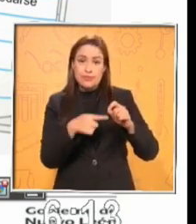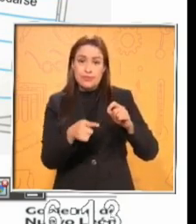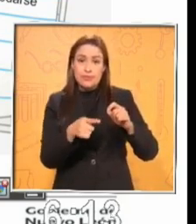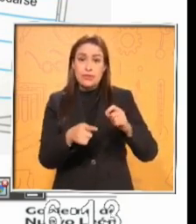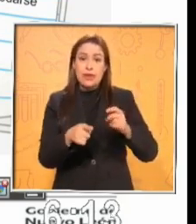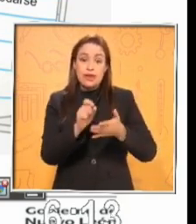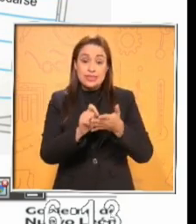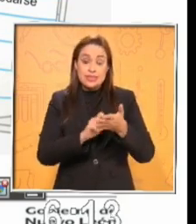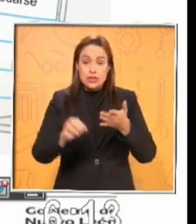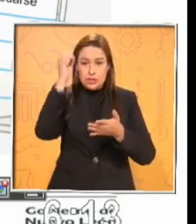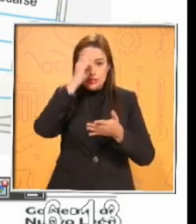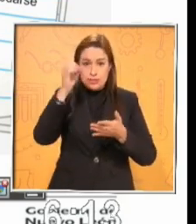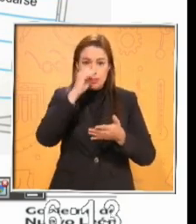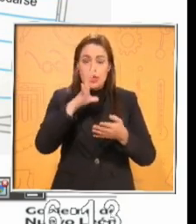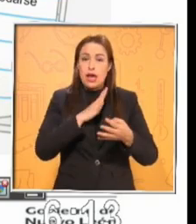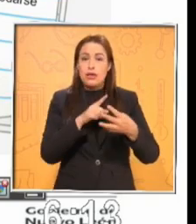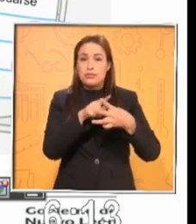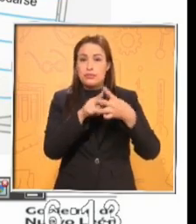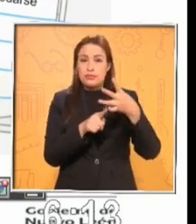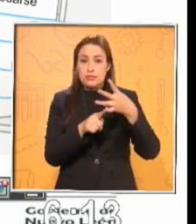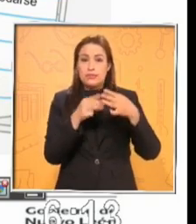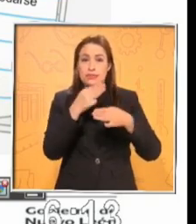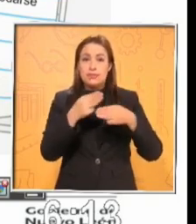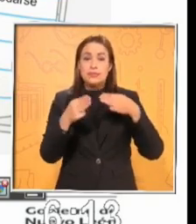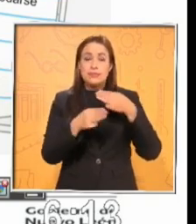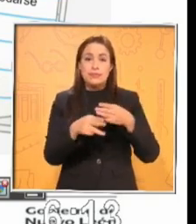tenemos los tres materiales necesarios.